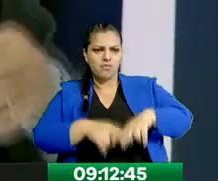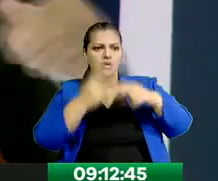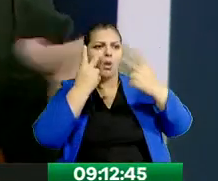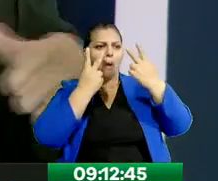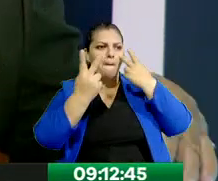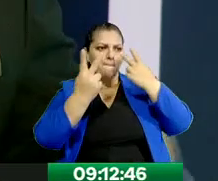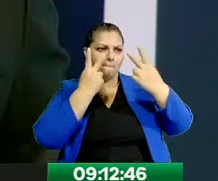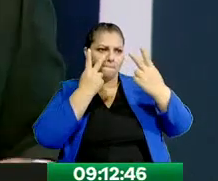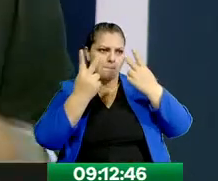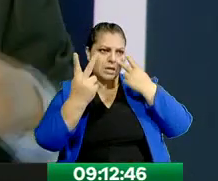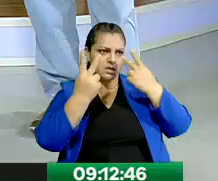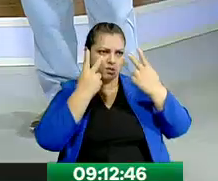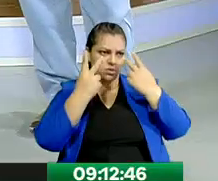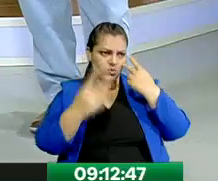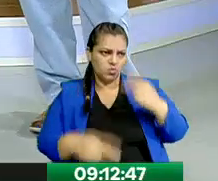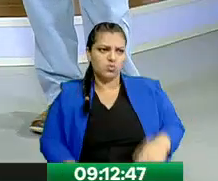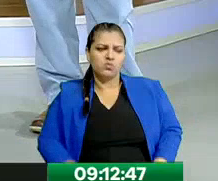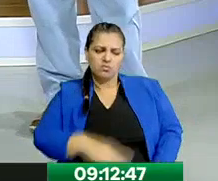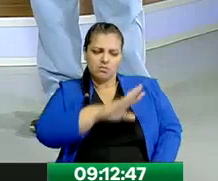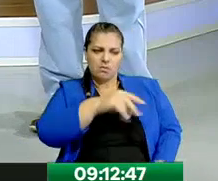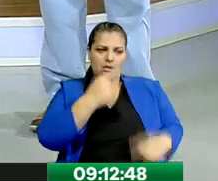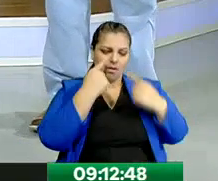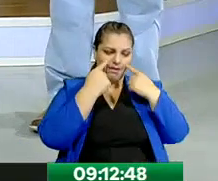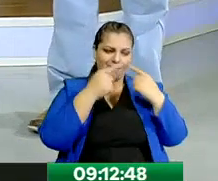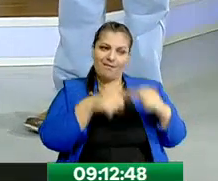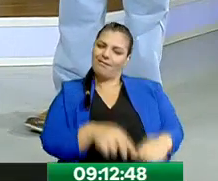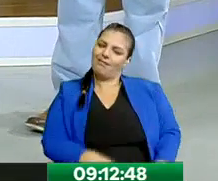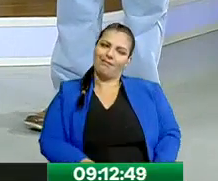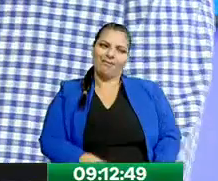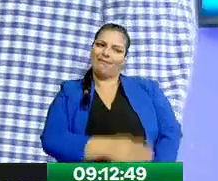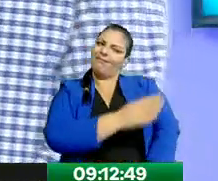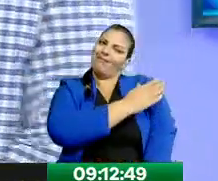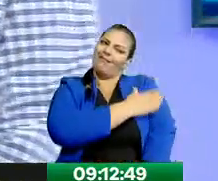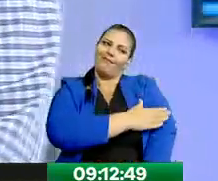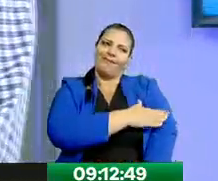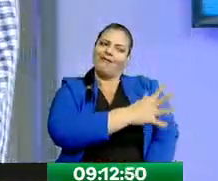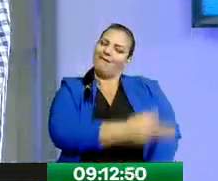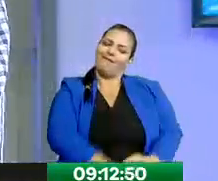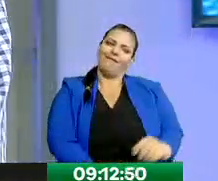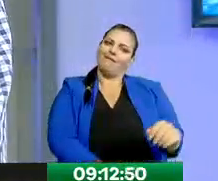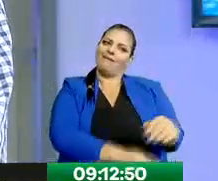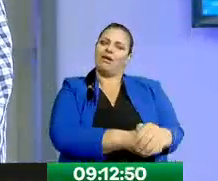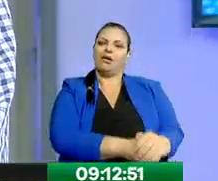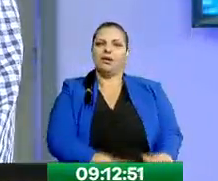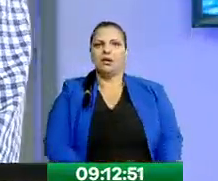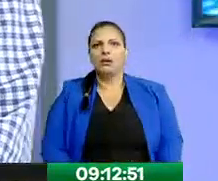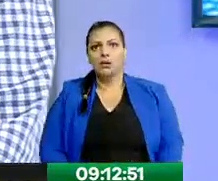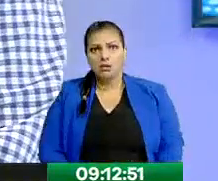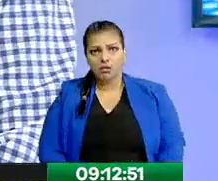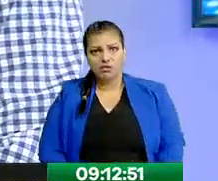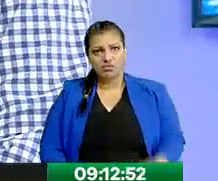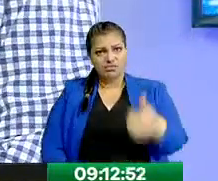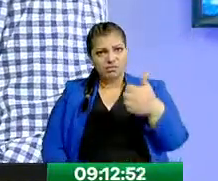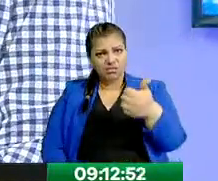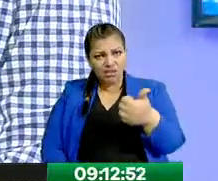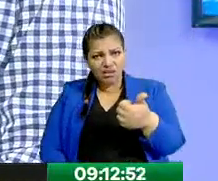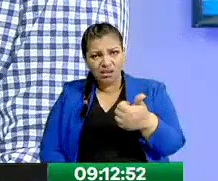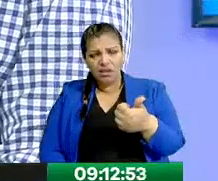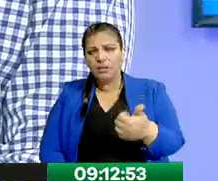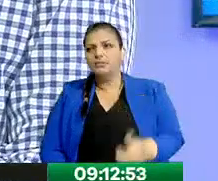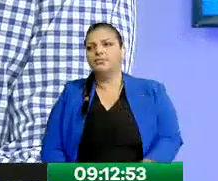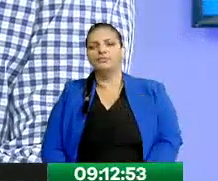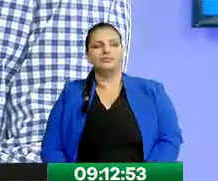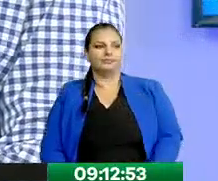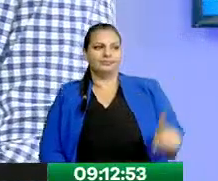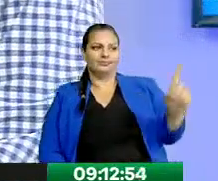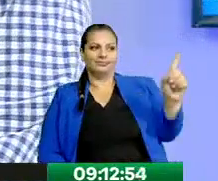todo. ¿Así es la revisión vehicular? ¿Así debemos revisar nuestros vehículos también? Bueno, definitivamente no. La Autoridad de Tránsito Municipal, cuando